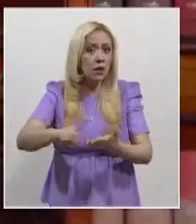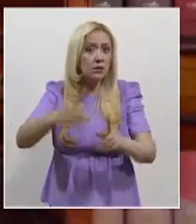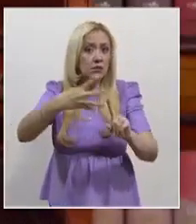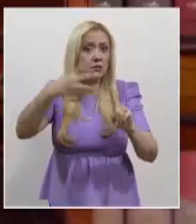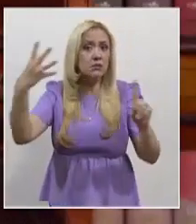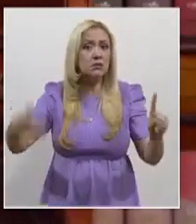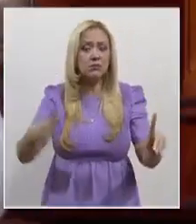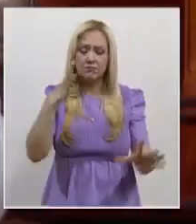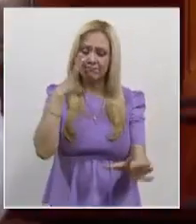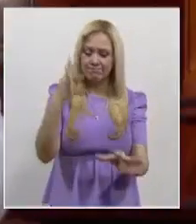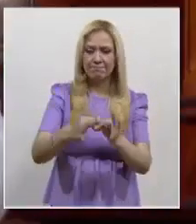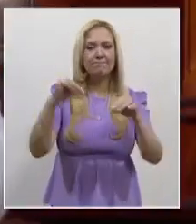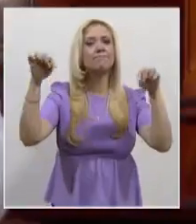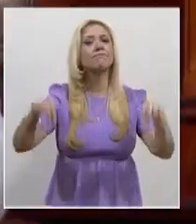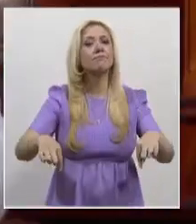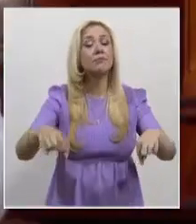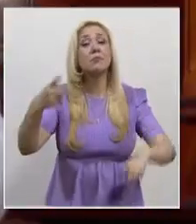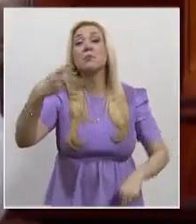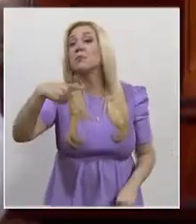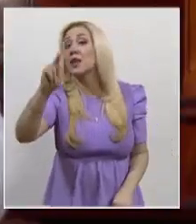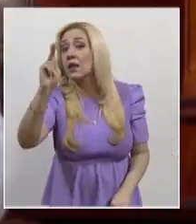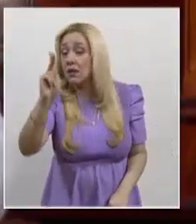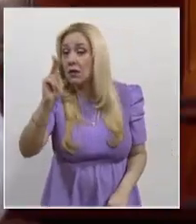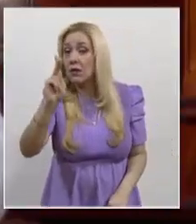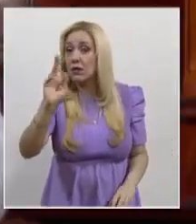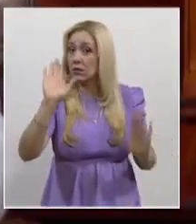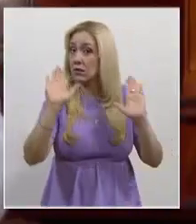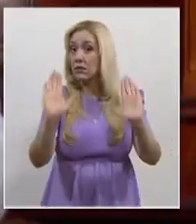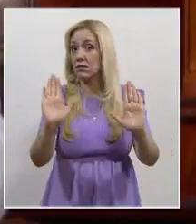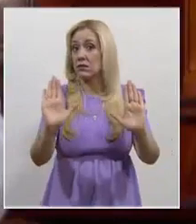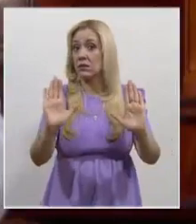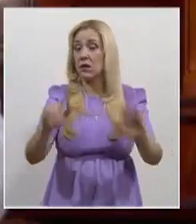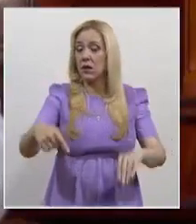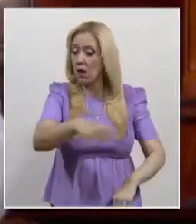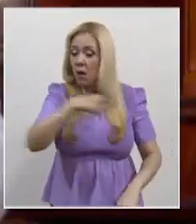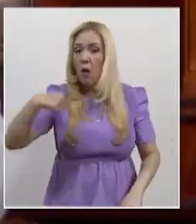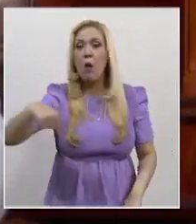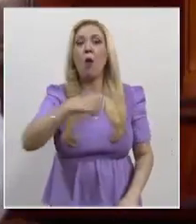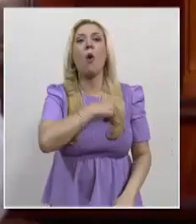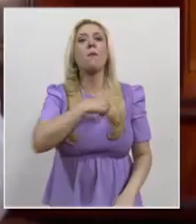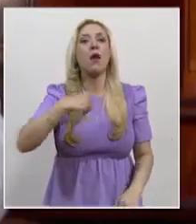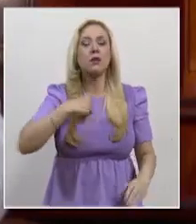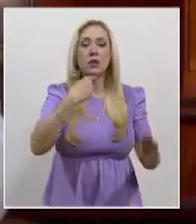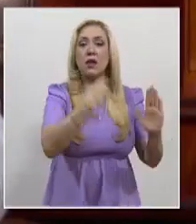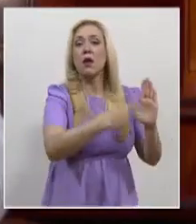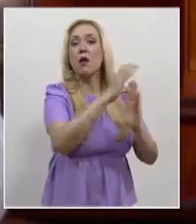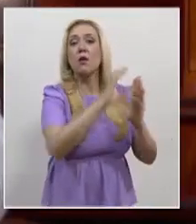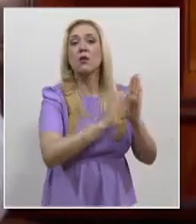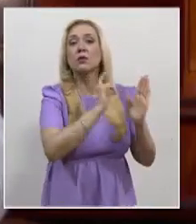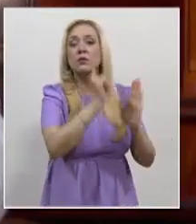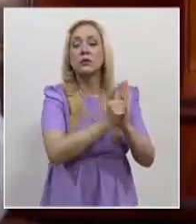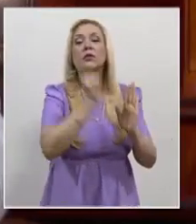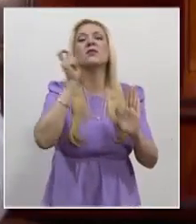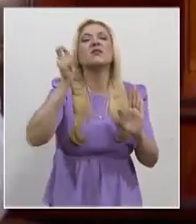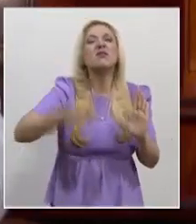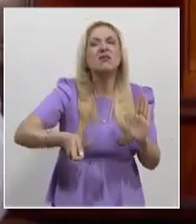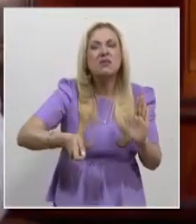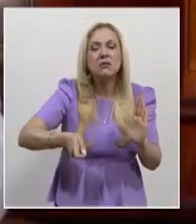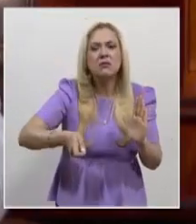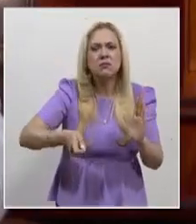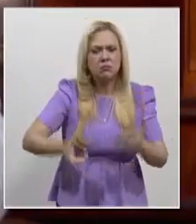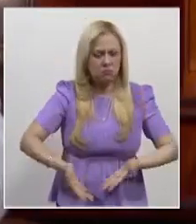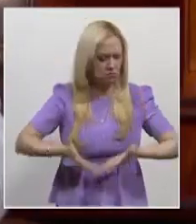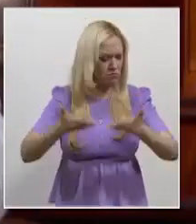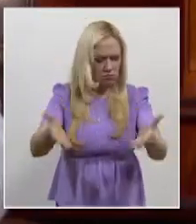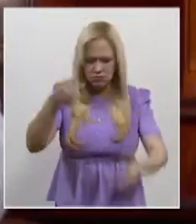Nuestro compromiso, pero más que nada, nuestra obligación constitucional es